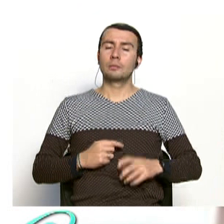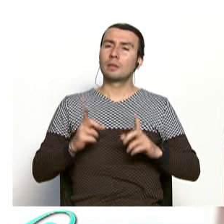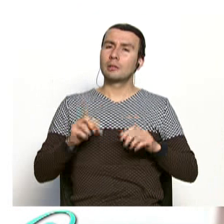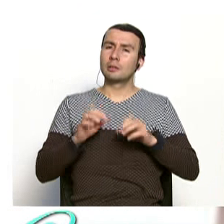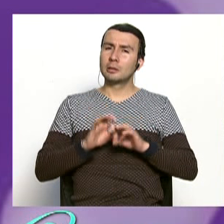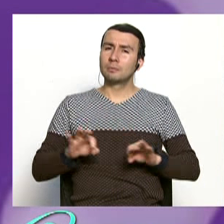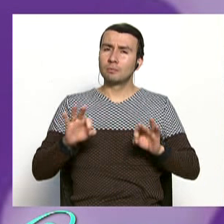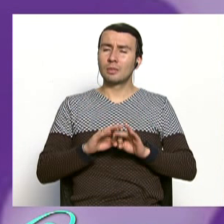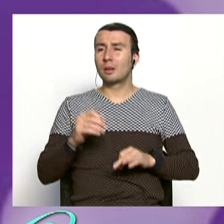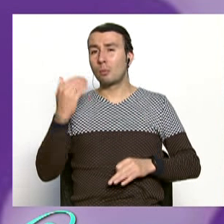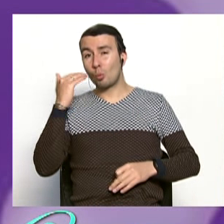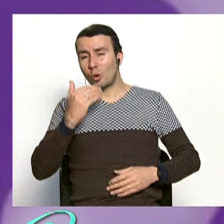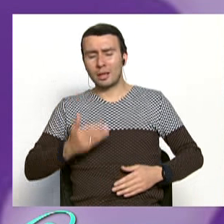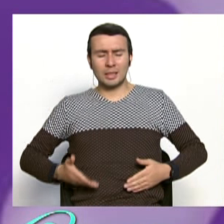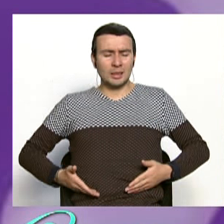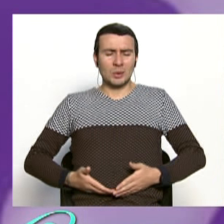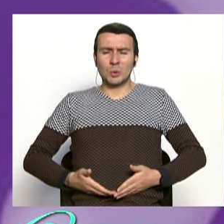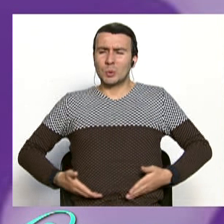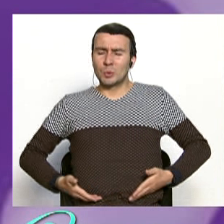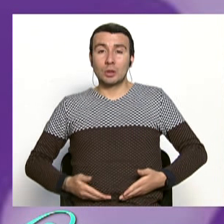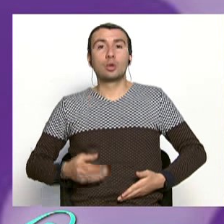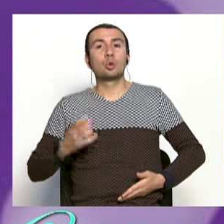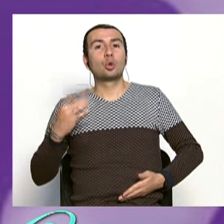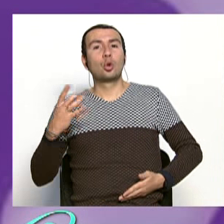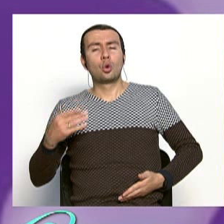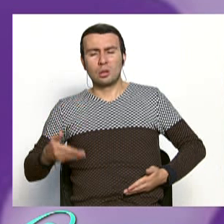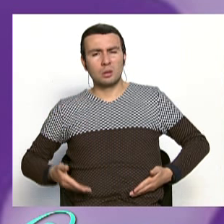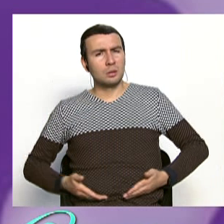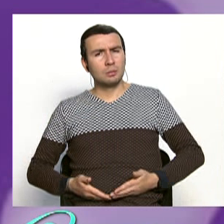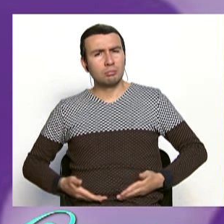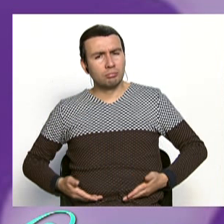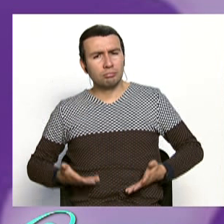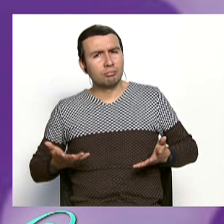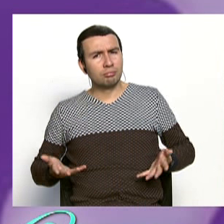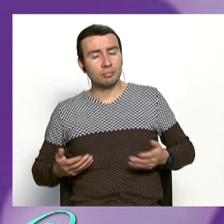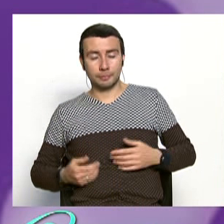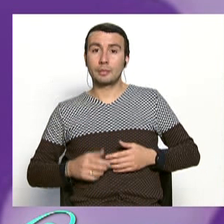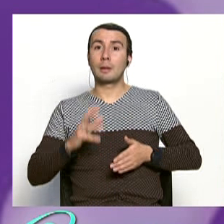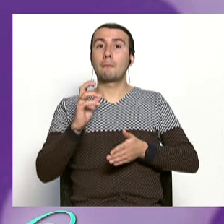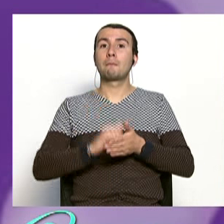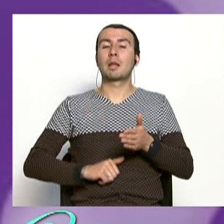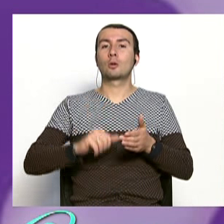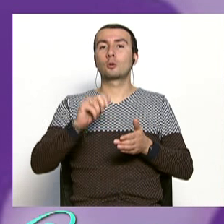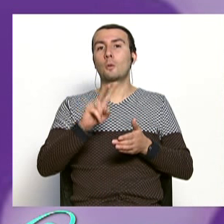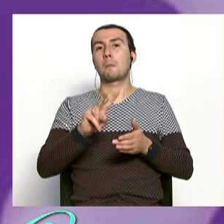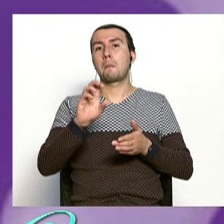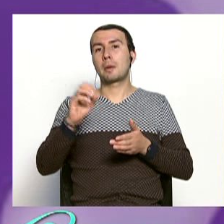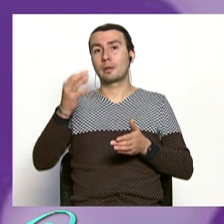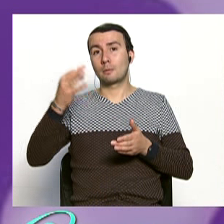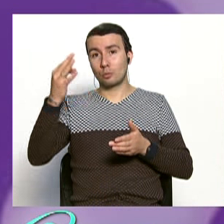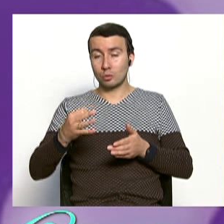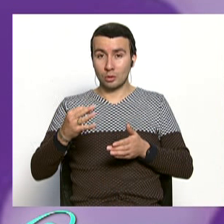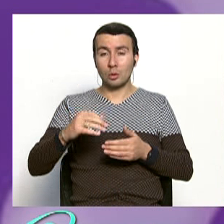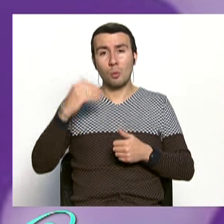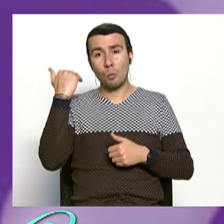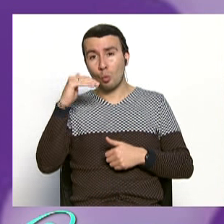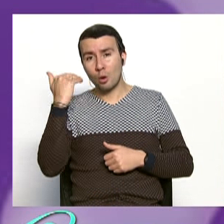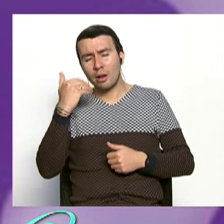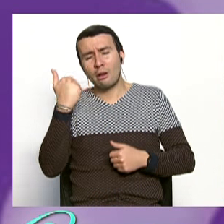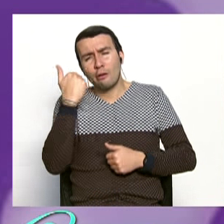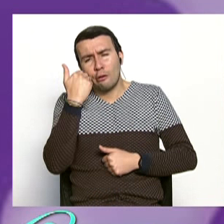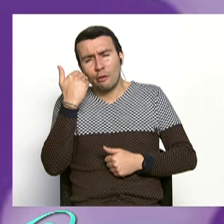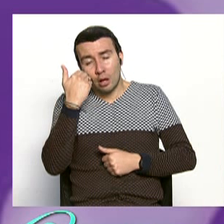que tienen dolor pélvico crónico es que menos del 20% de las pacientes tienen dolor de